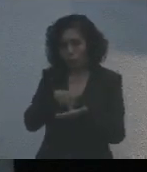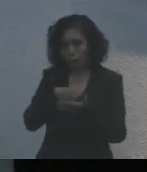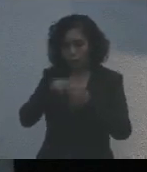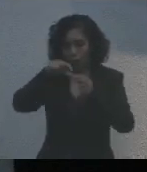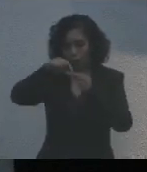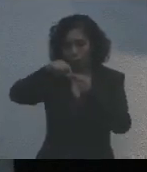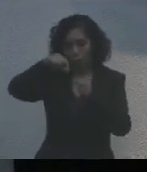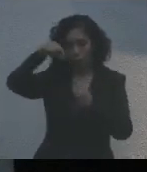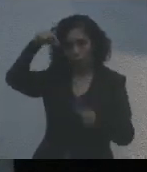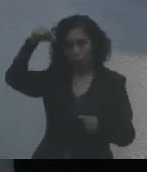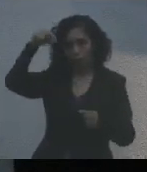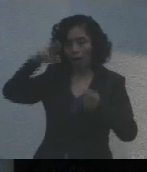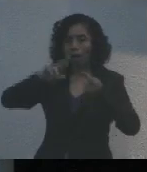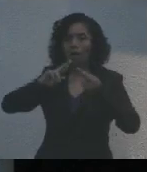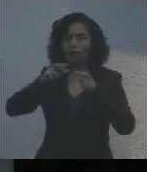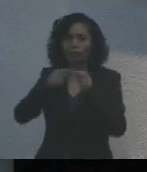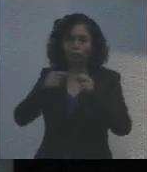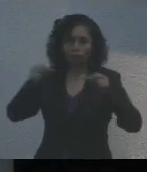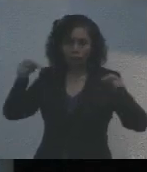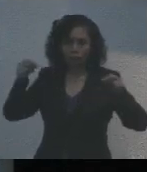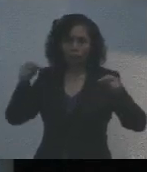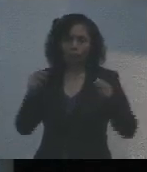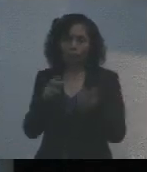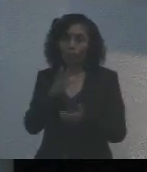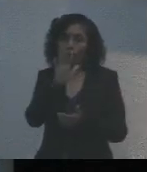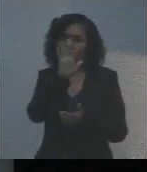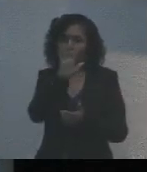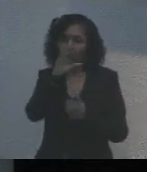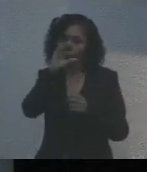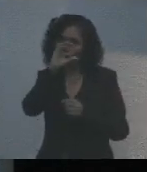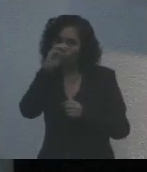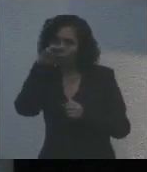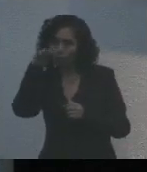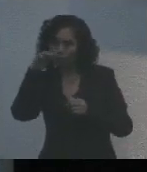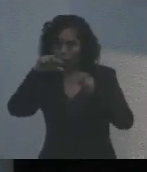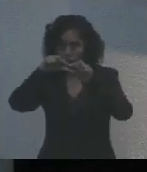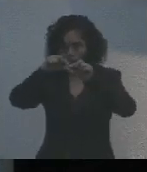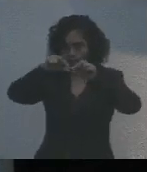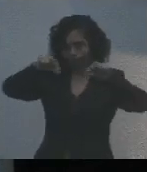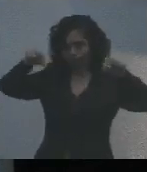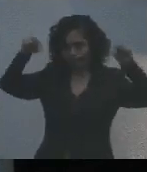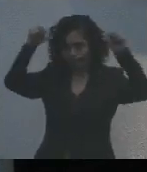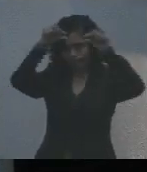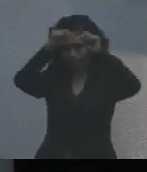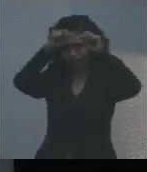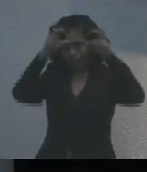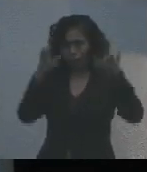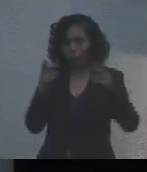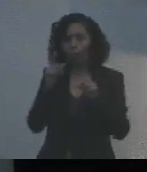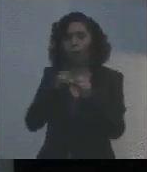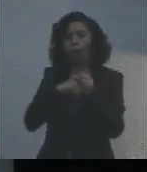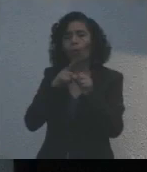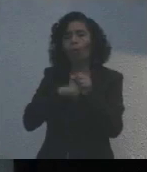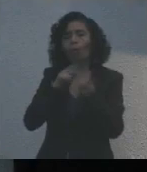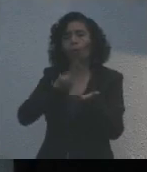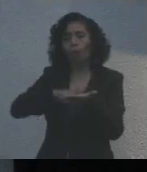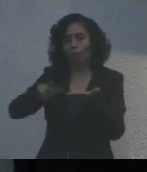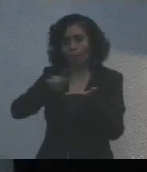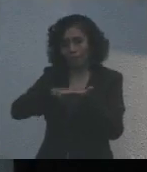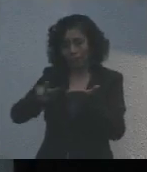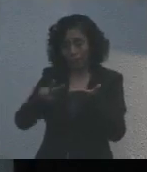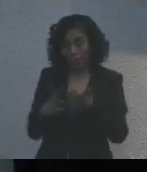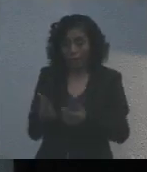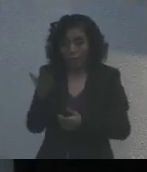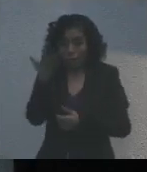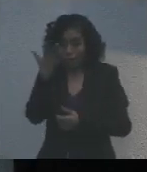cinta de seda de 5 cm de ancho cinta de seda de 5 cm de ancho con color verde de 10